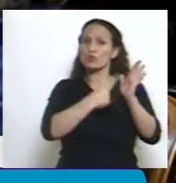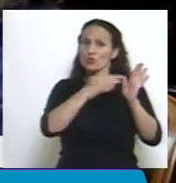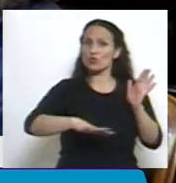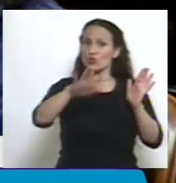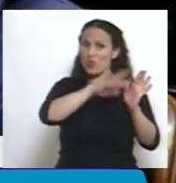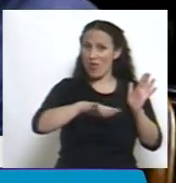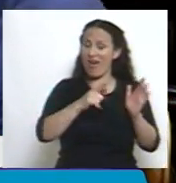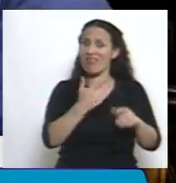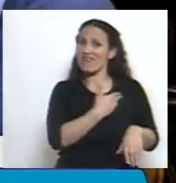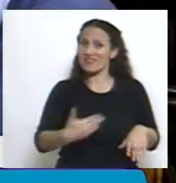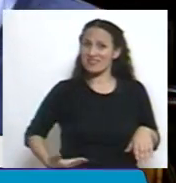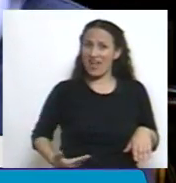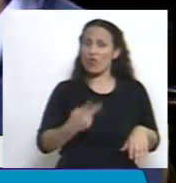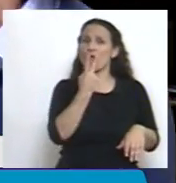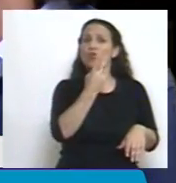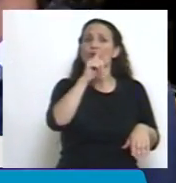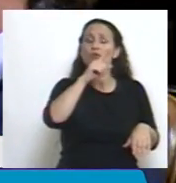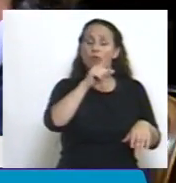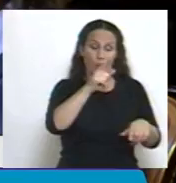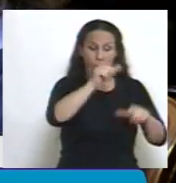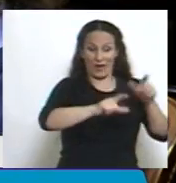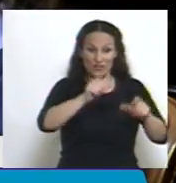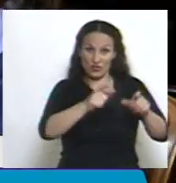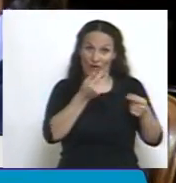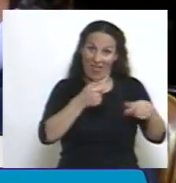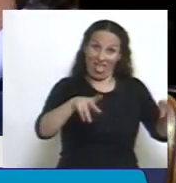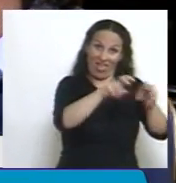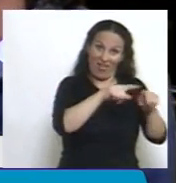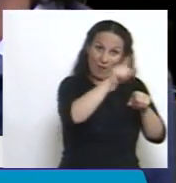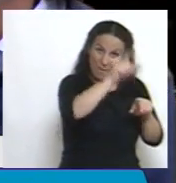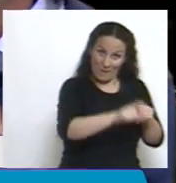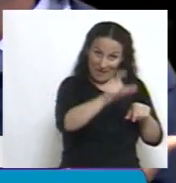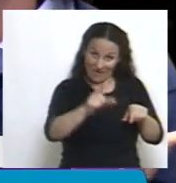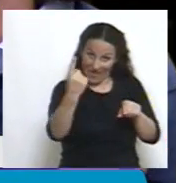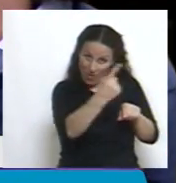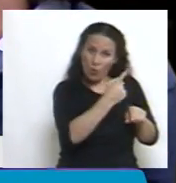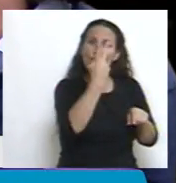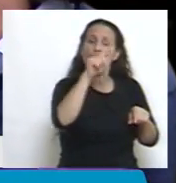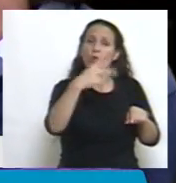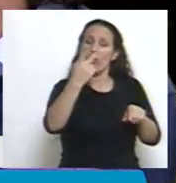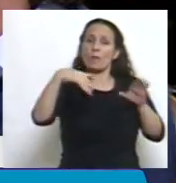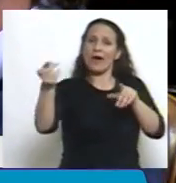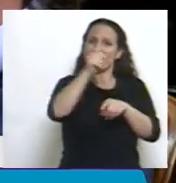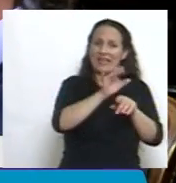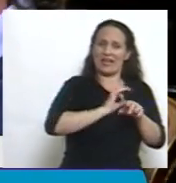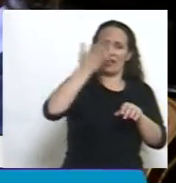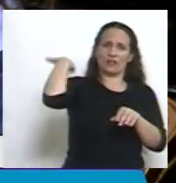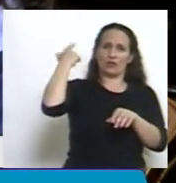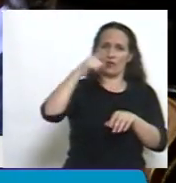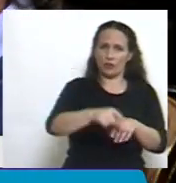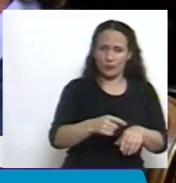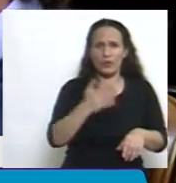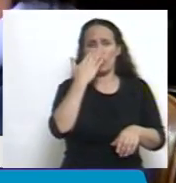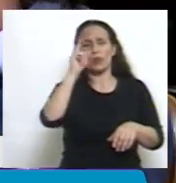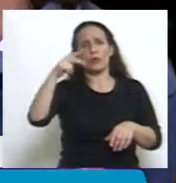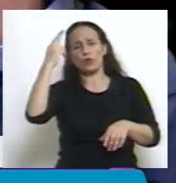el Estado de la Ciudad de Buenos Aires tiene 2,2 veces más plata por cada habitante que hace 15 años. Mendoza 1,8, Córdoba 1,9,